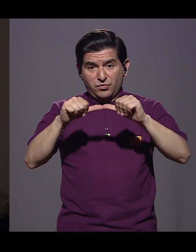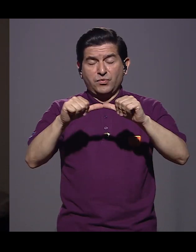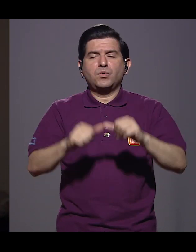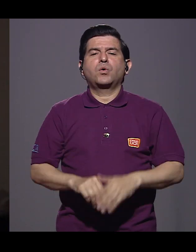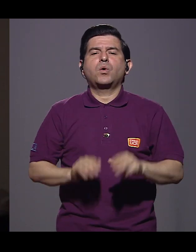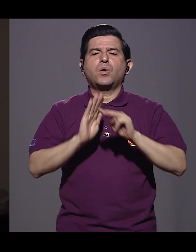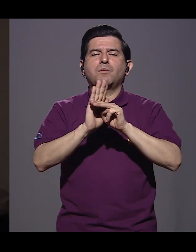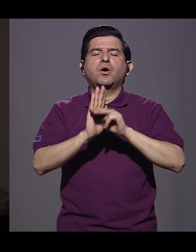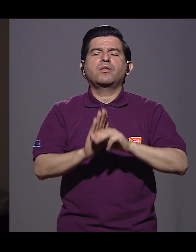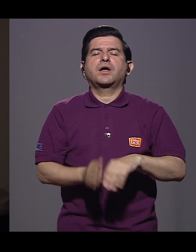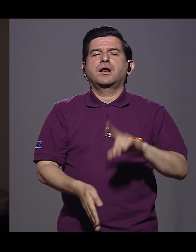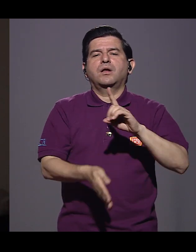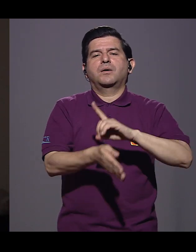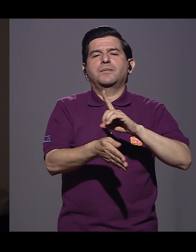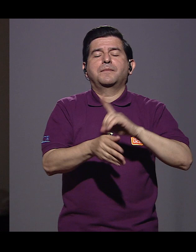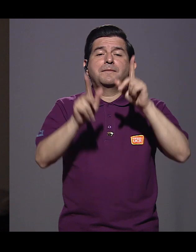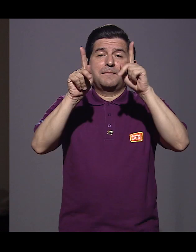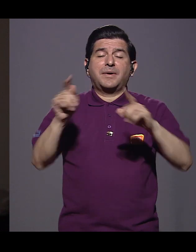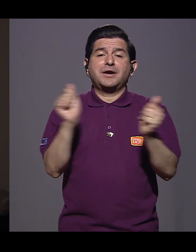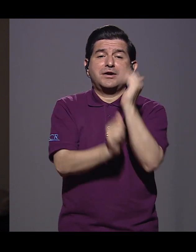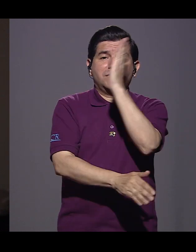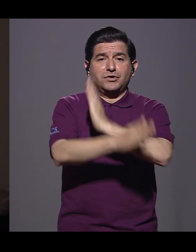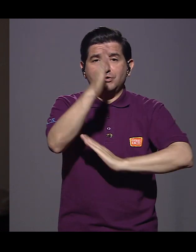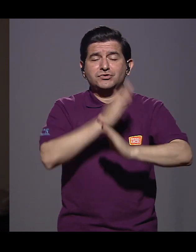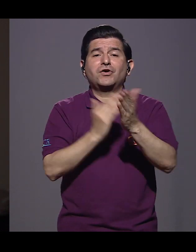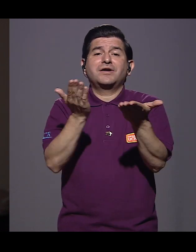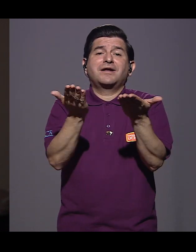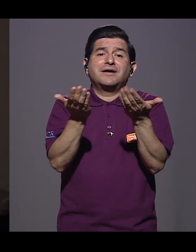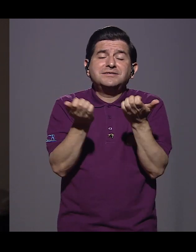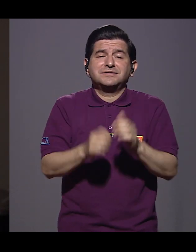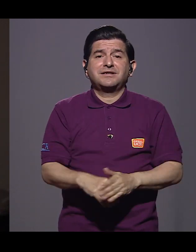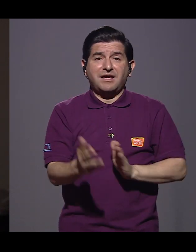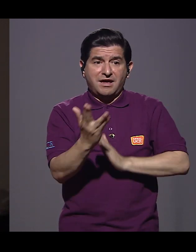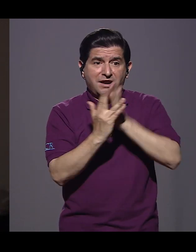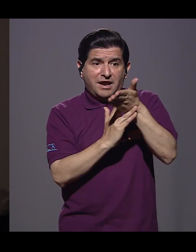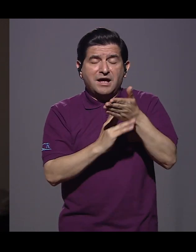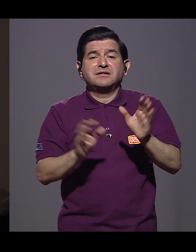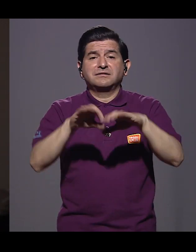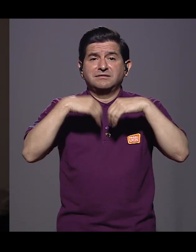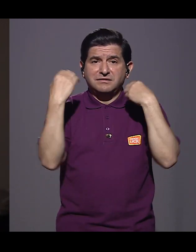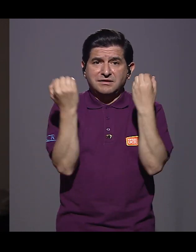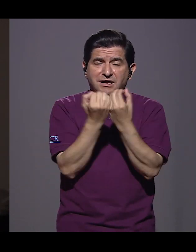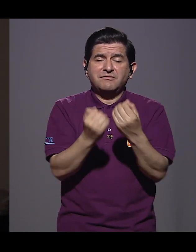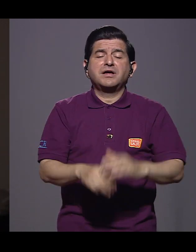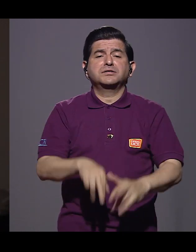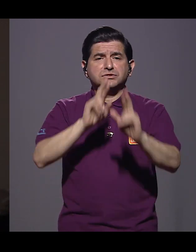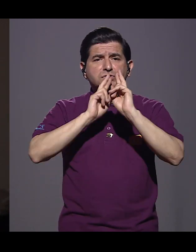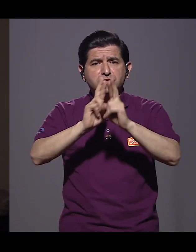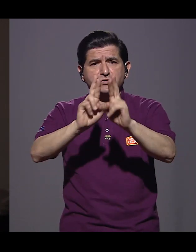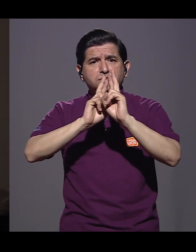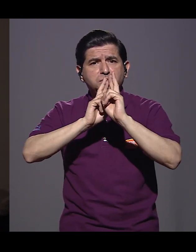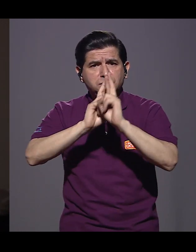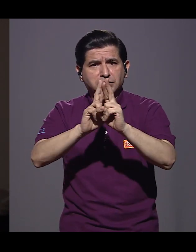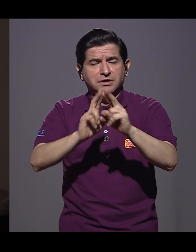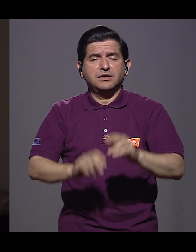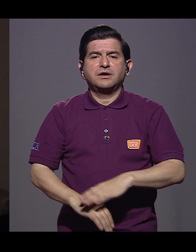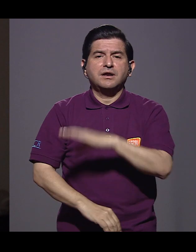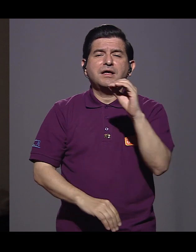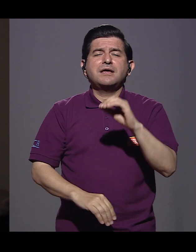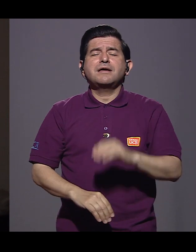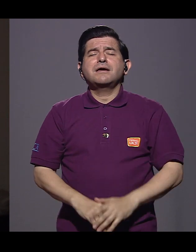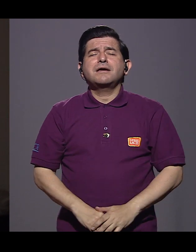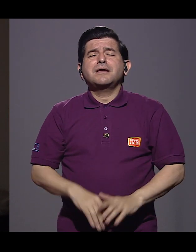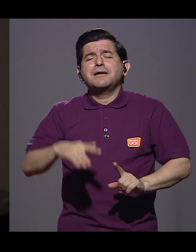Coexiste con el modelo médico, donde las personas con discapacidad quieren, a través de sus organizaciones, dar respuesta.